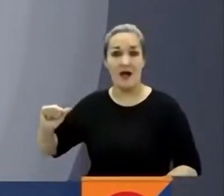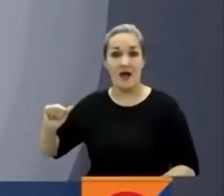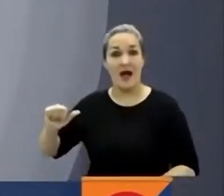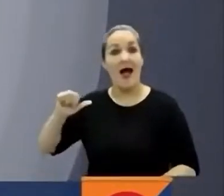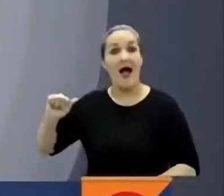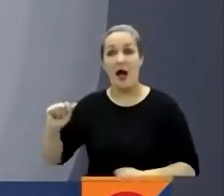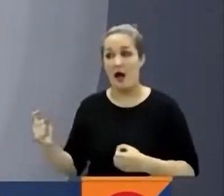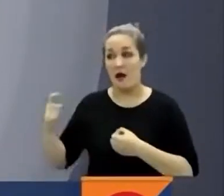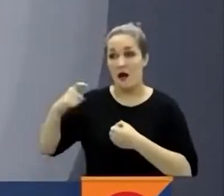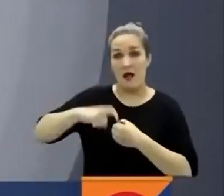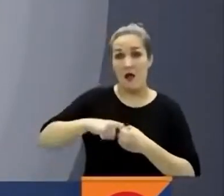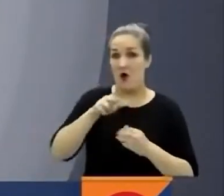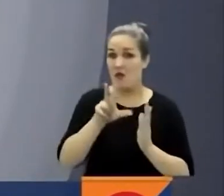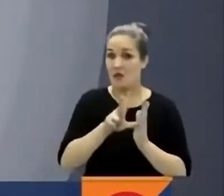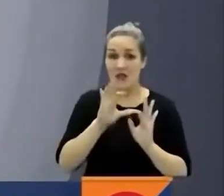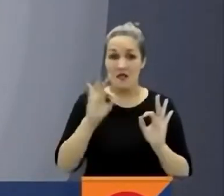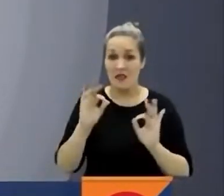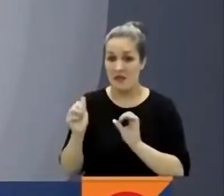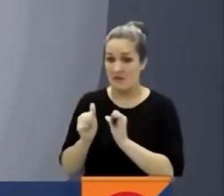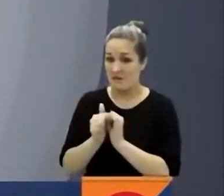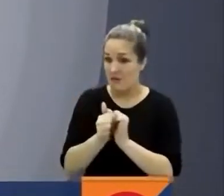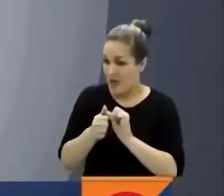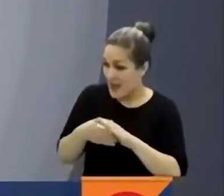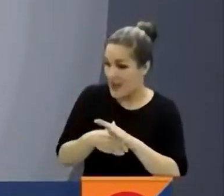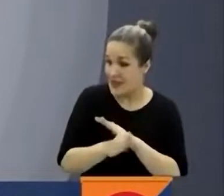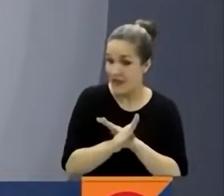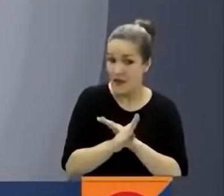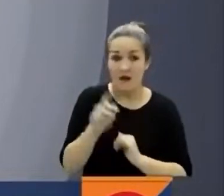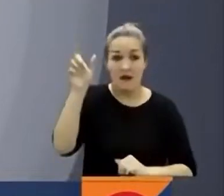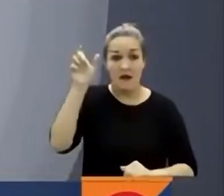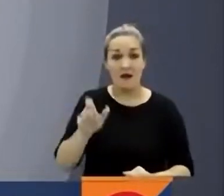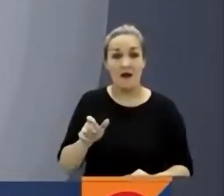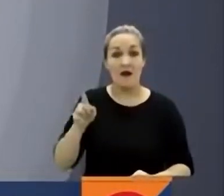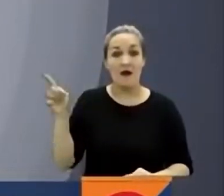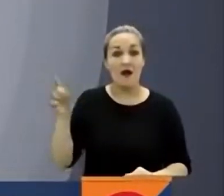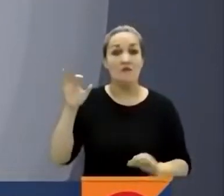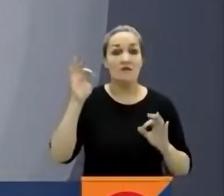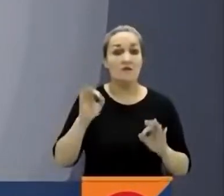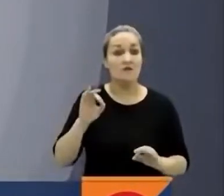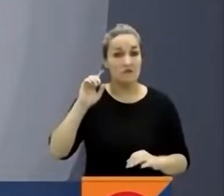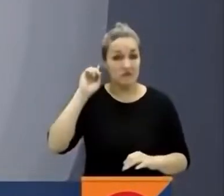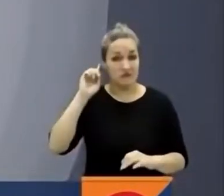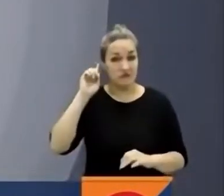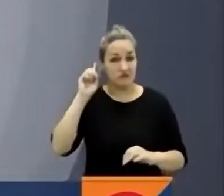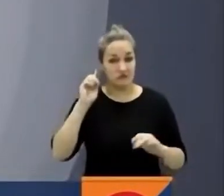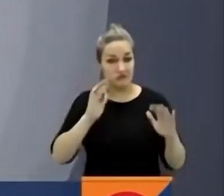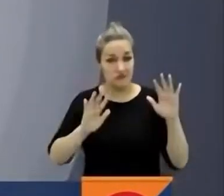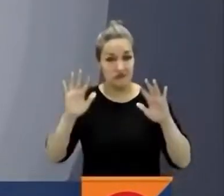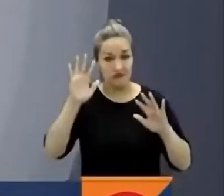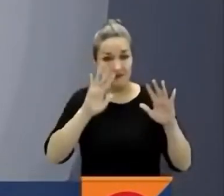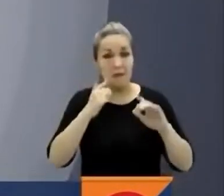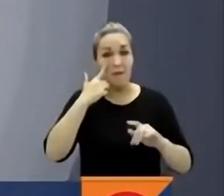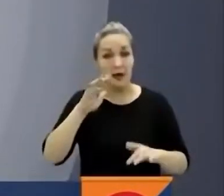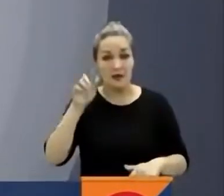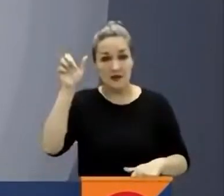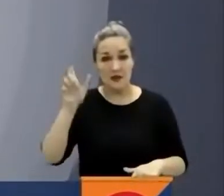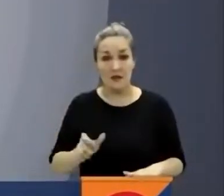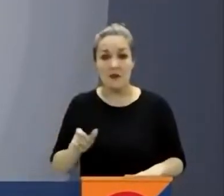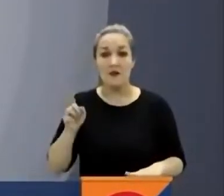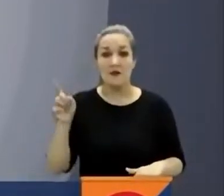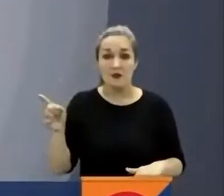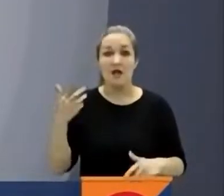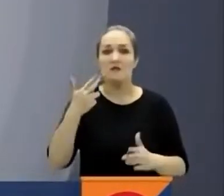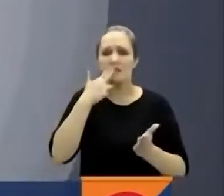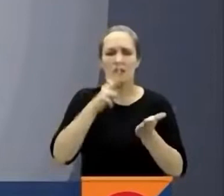registrada. La policía también señala que Flores se encontraba en estado de exaltación. El senador, en un comunicado de